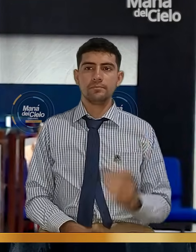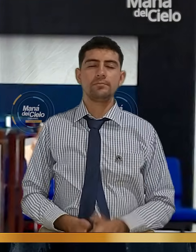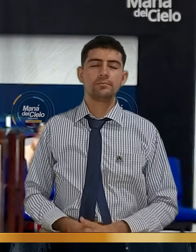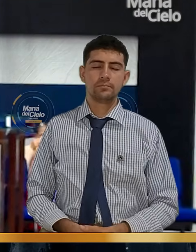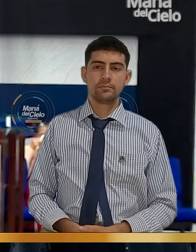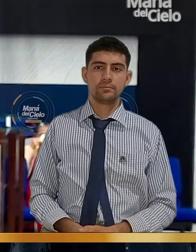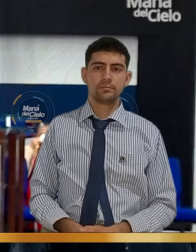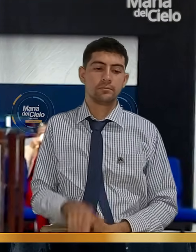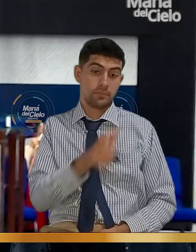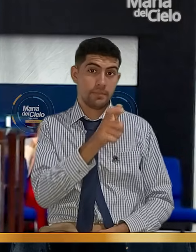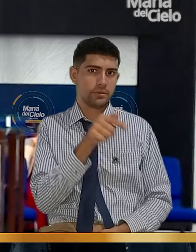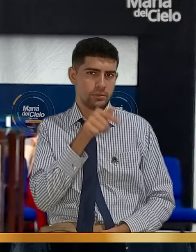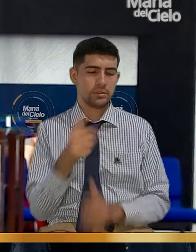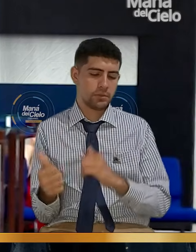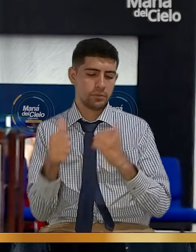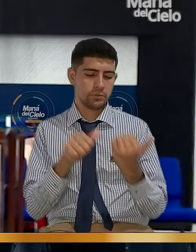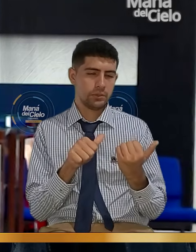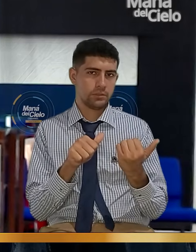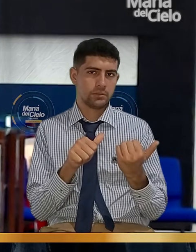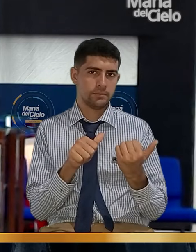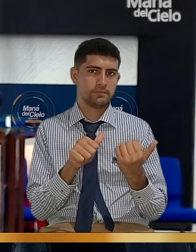escrituras. Bueno,